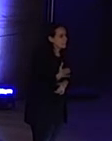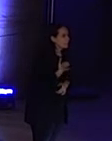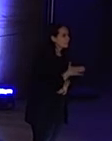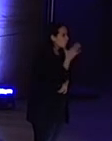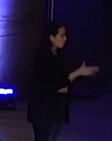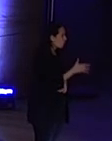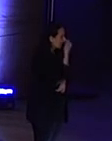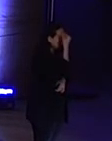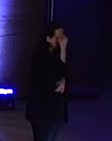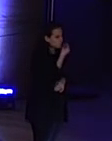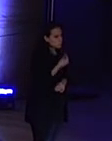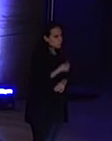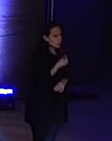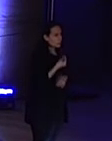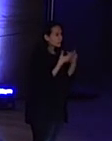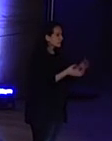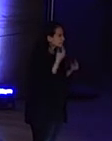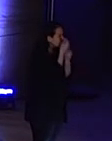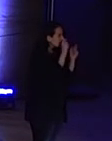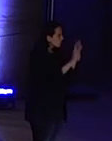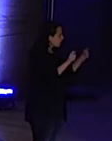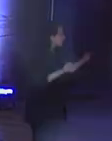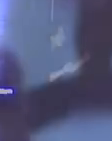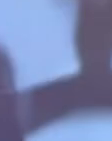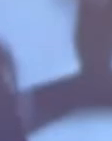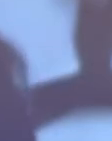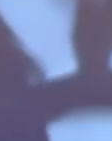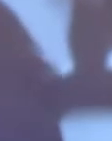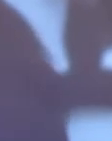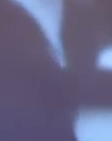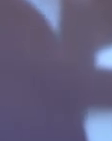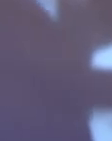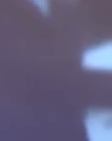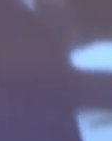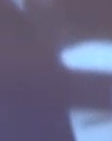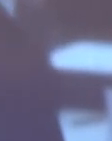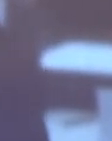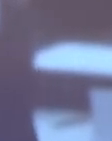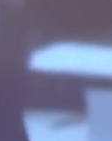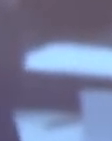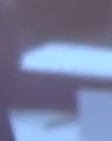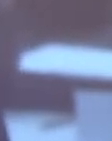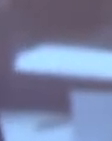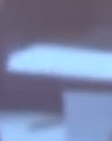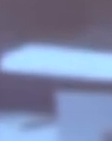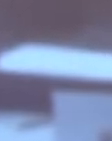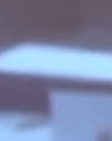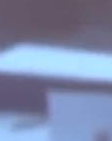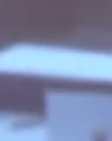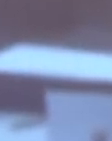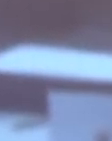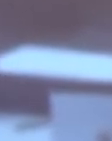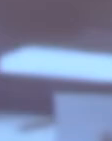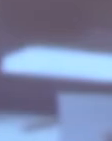tiene muchísimas ideas y siempre piensa en la gente de una manera muy cercana y muy positiva y de la manera más